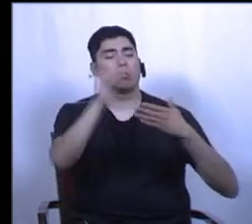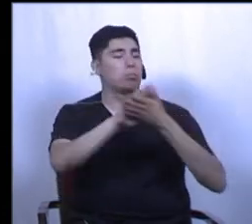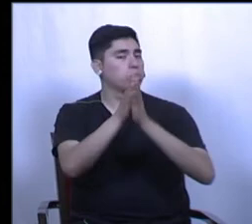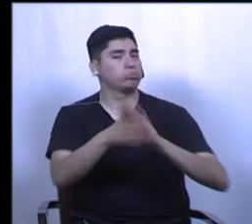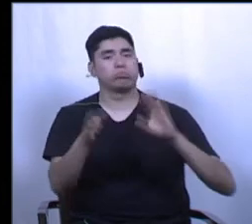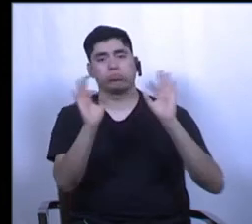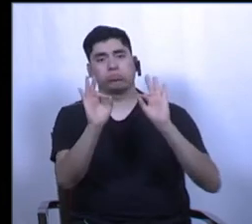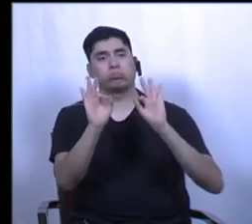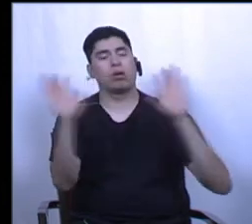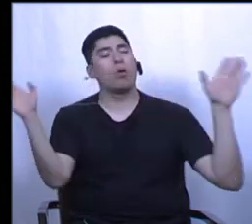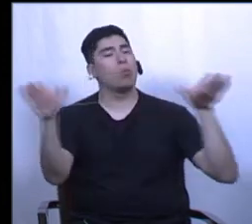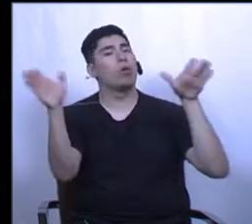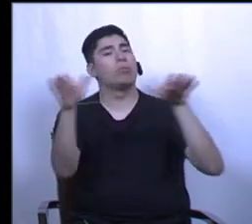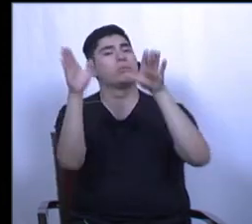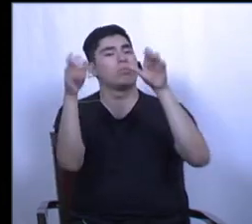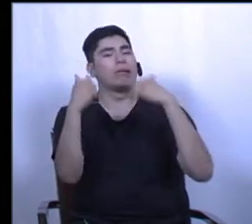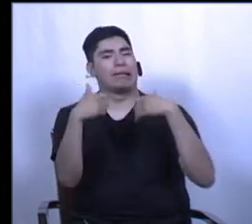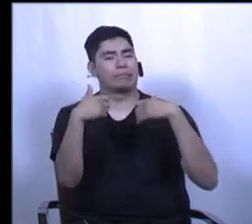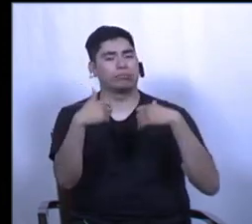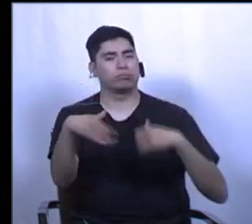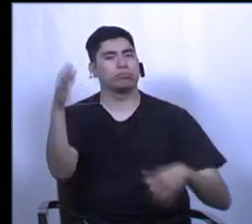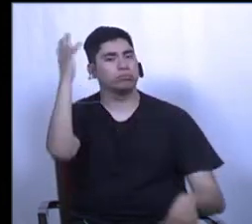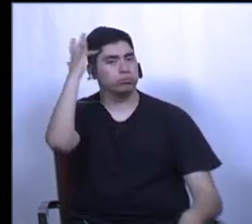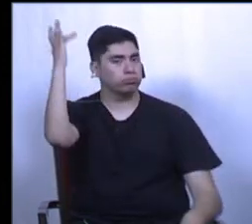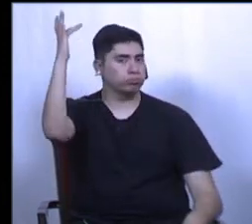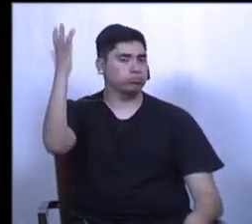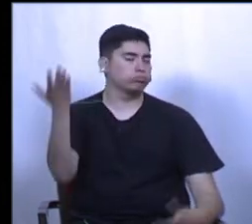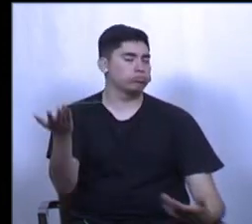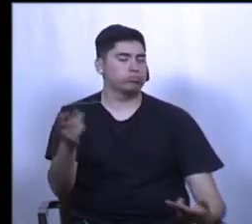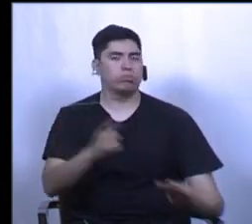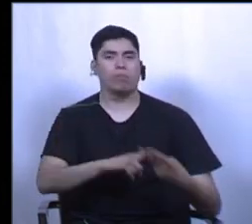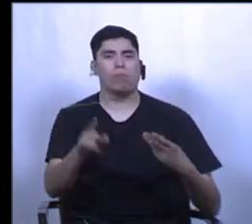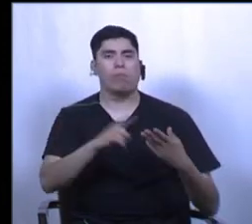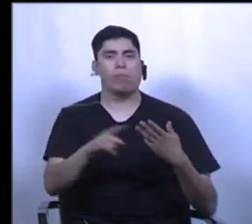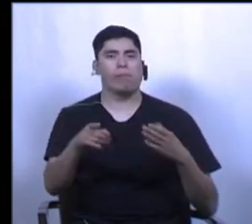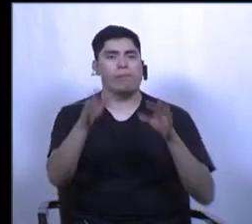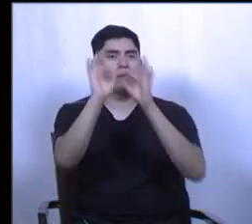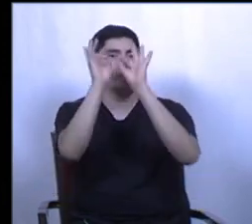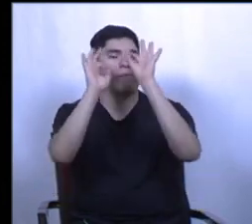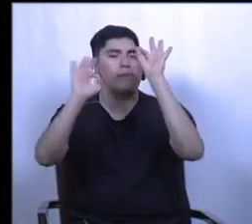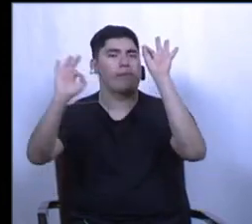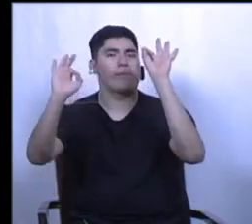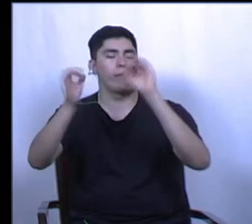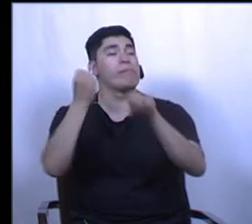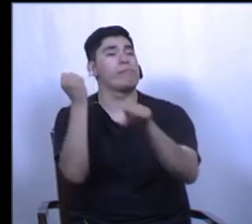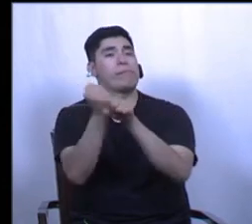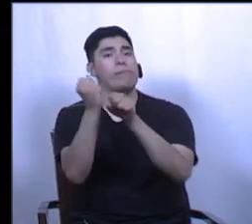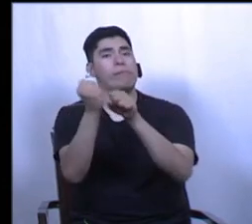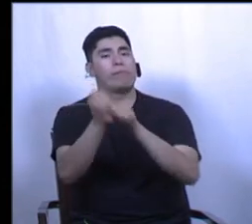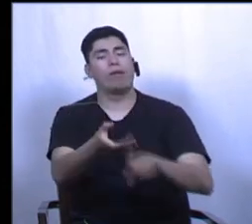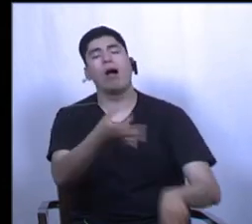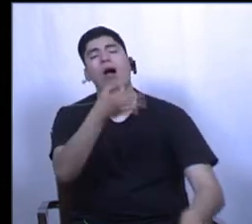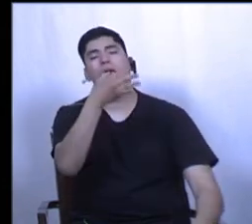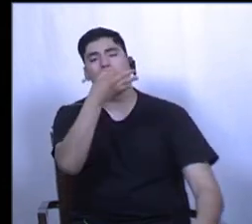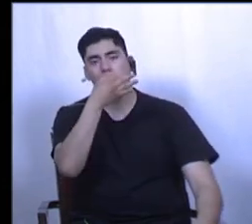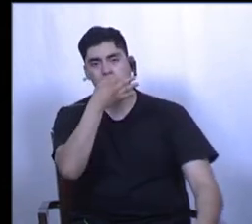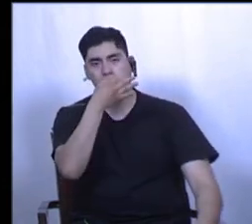hacer. Está motivado, es inteligente, cuyas sinapsis están trabajando debido a los medicamentos.